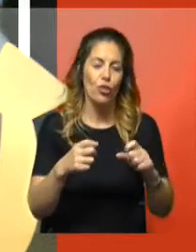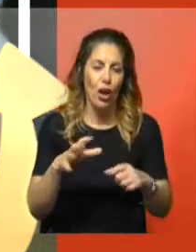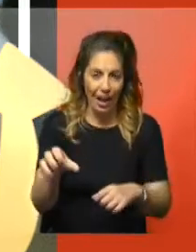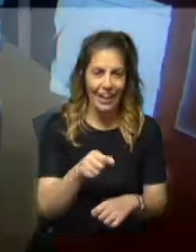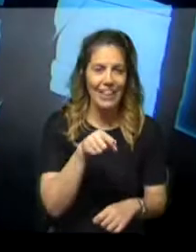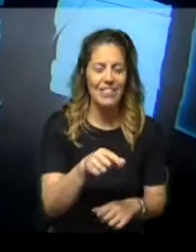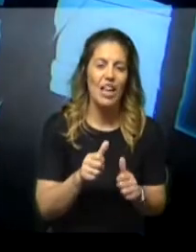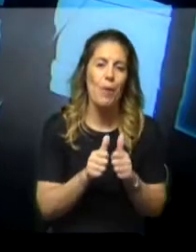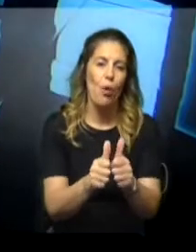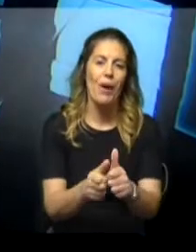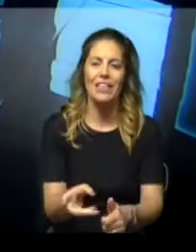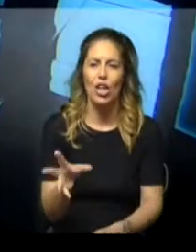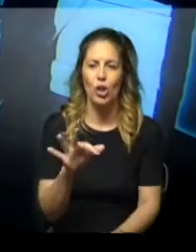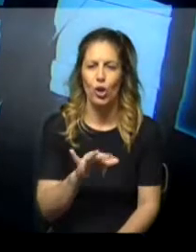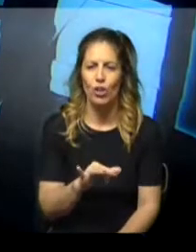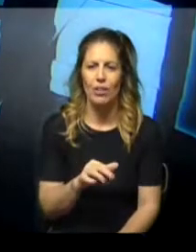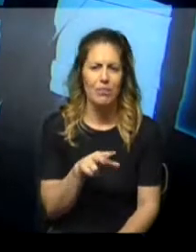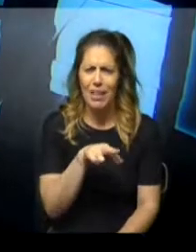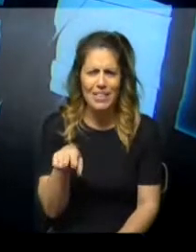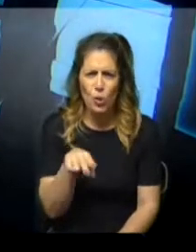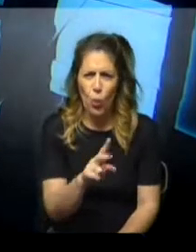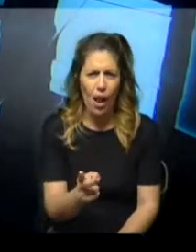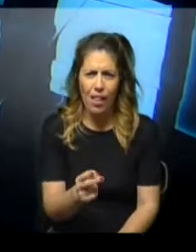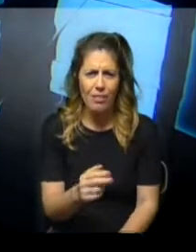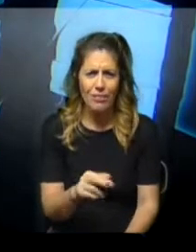que estás igual